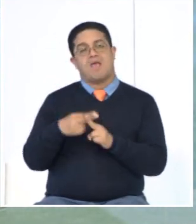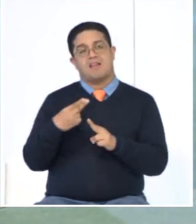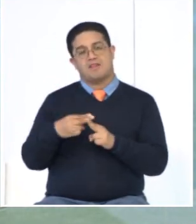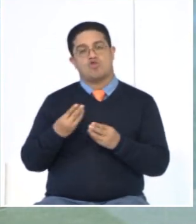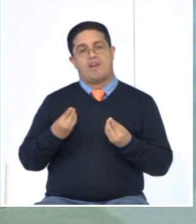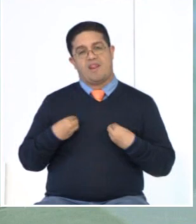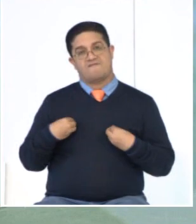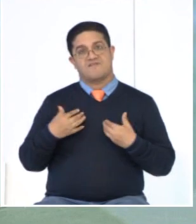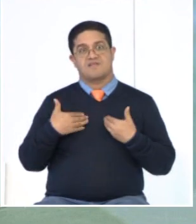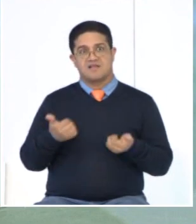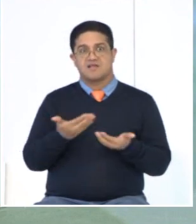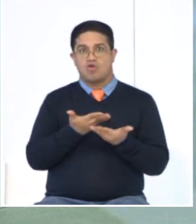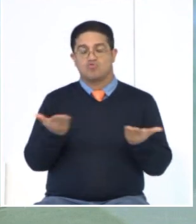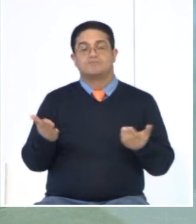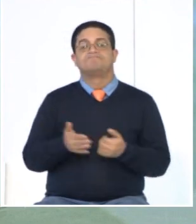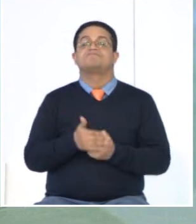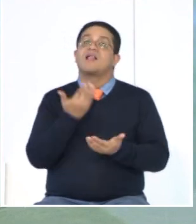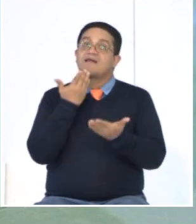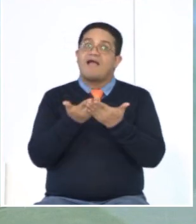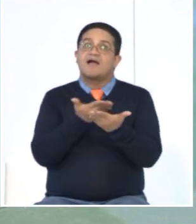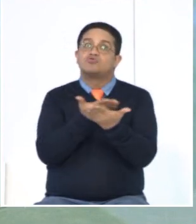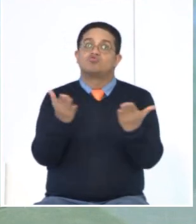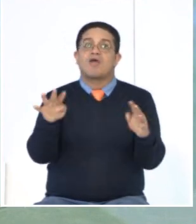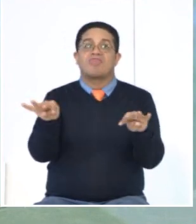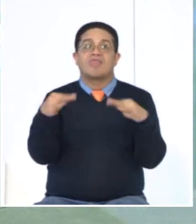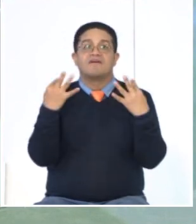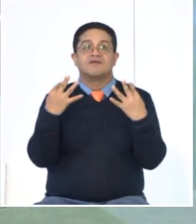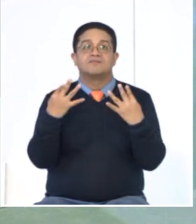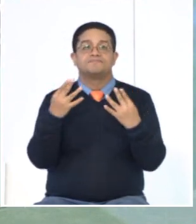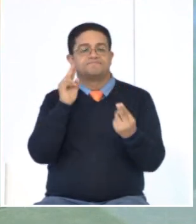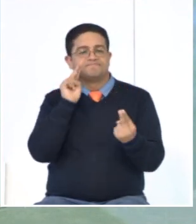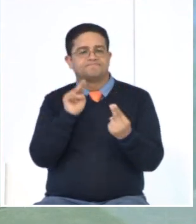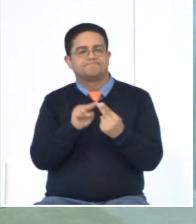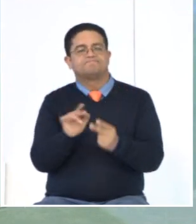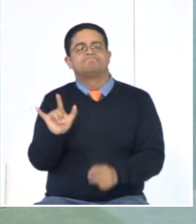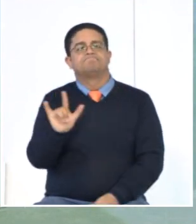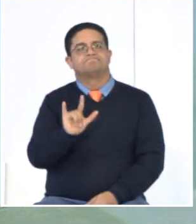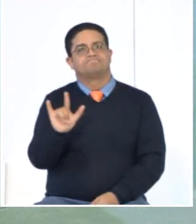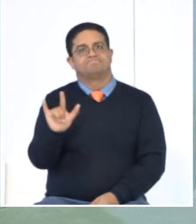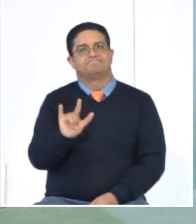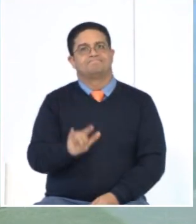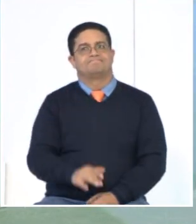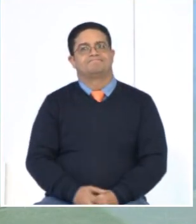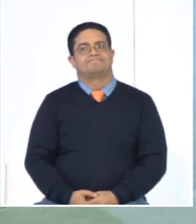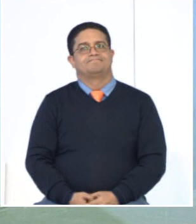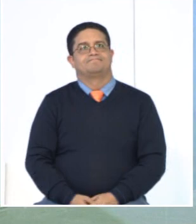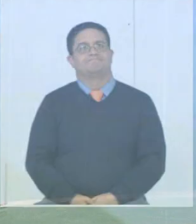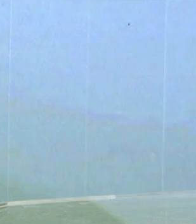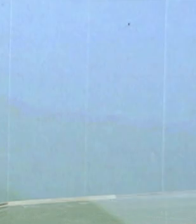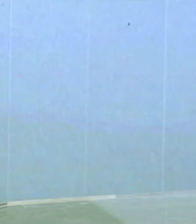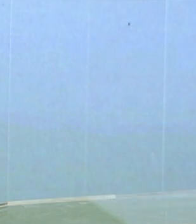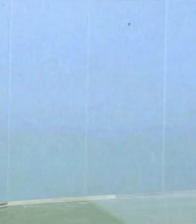salud, aquello que nos esté padeciendo. Gracias por la sintonía y la participación. Será hasta una próxima oportunidad.